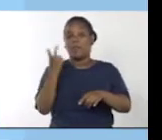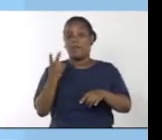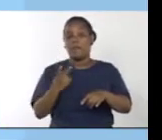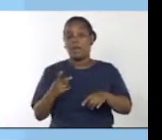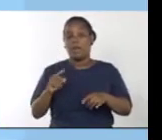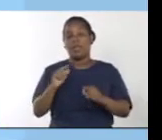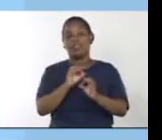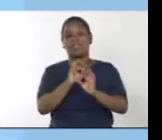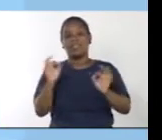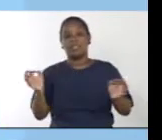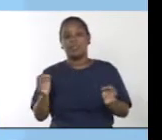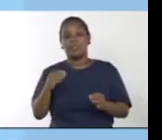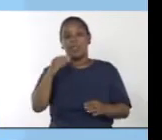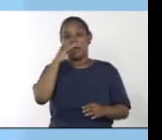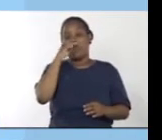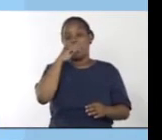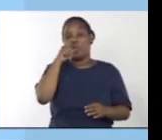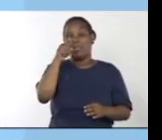modo indicativo,